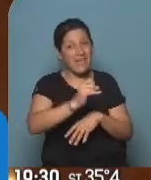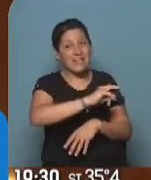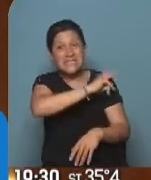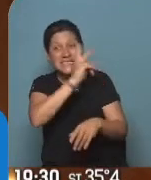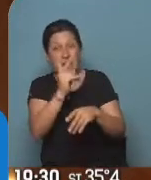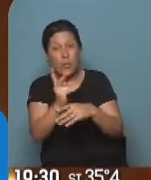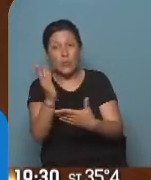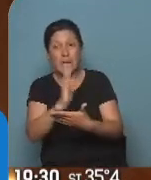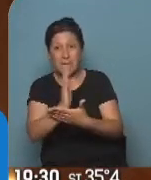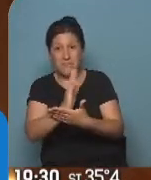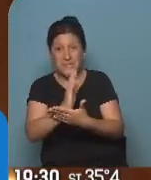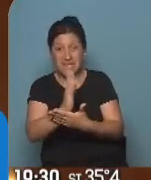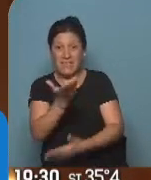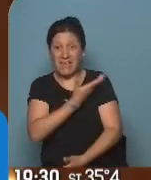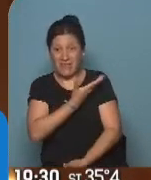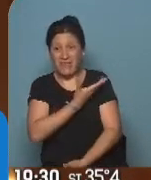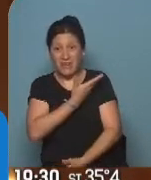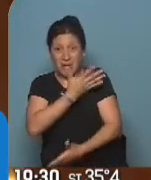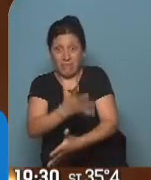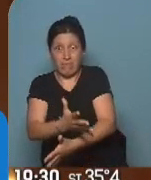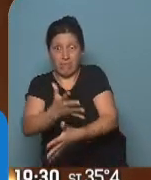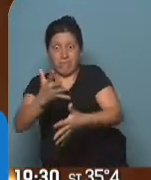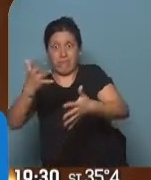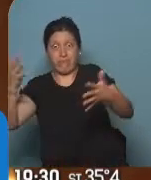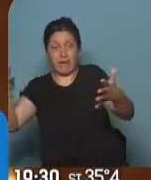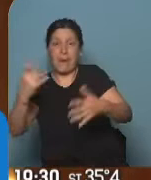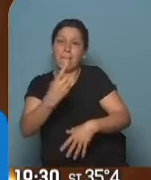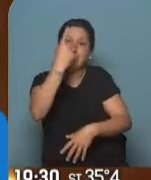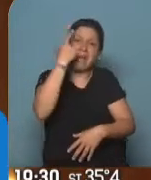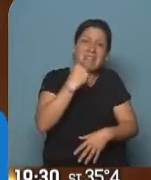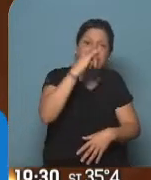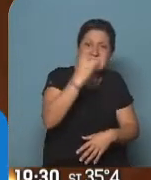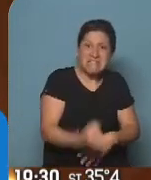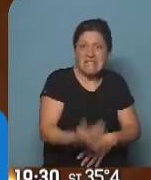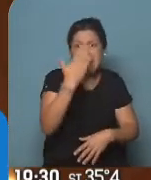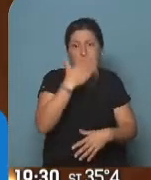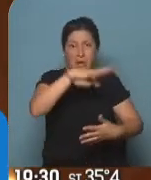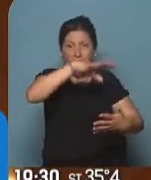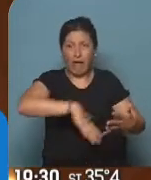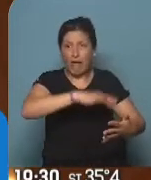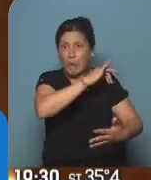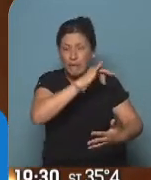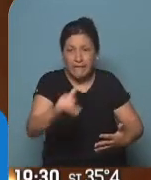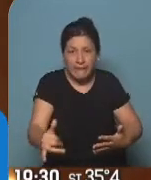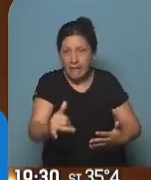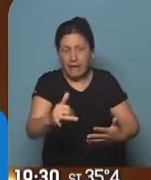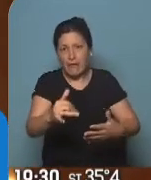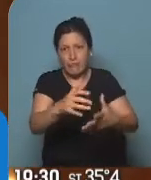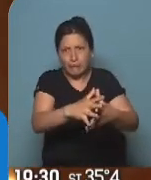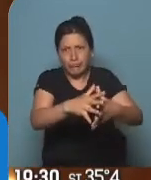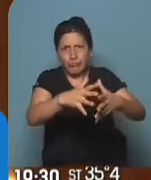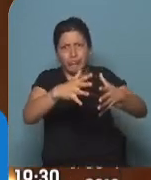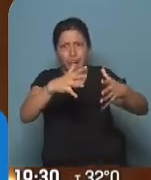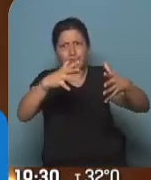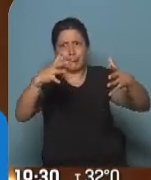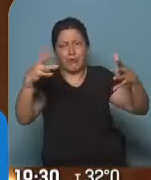febrero, cosa que finalmente terminó no haciendo. El primer día sí, después del comunicado salió a expandir, y las